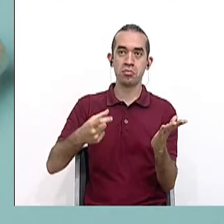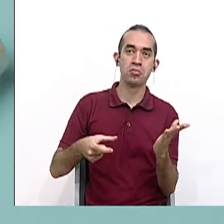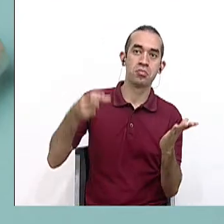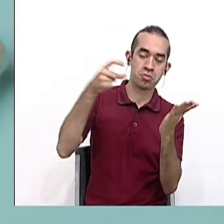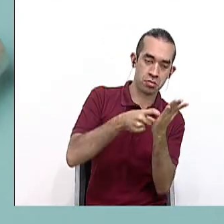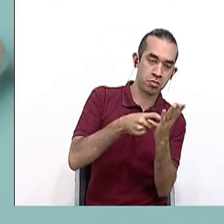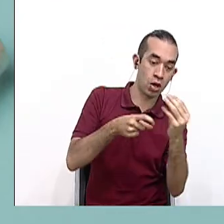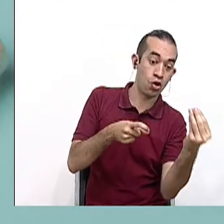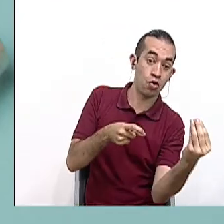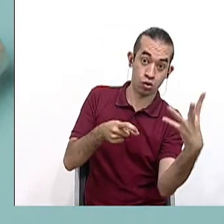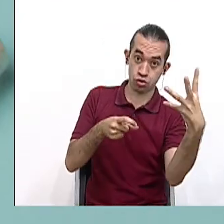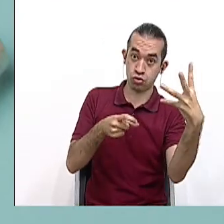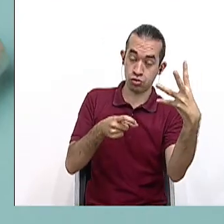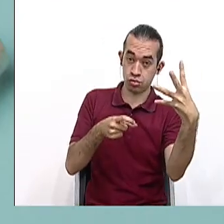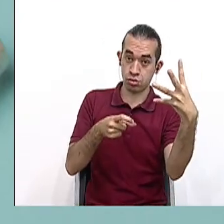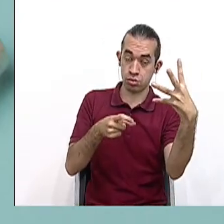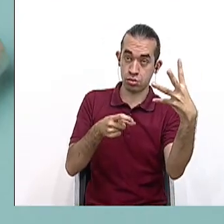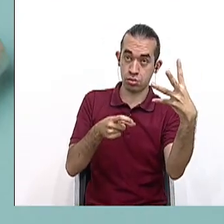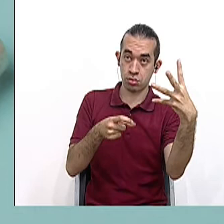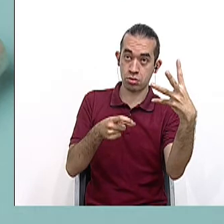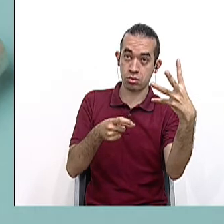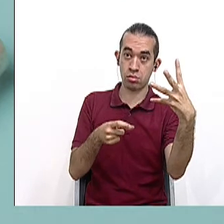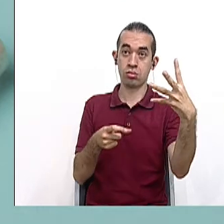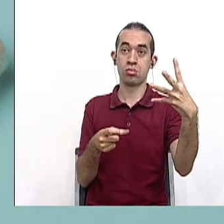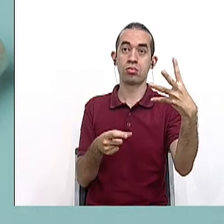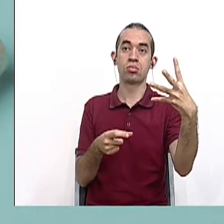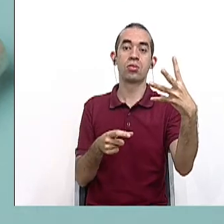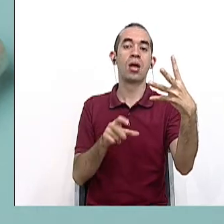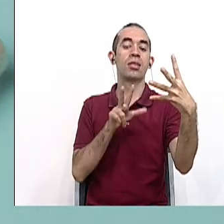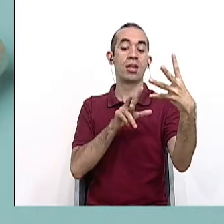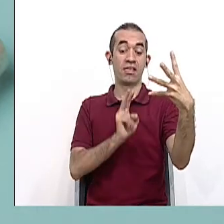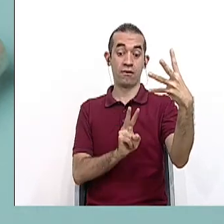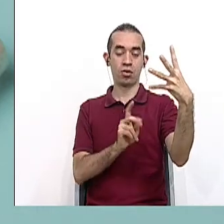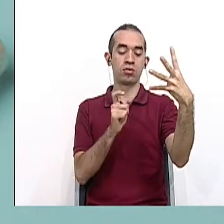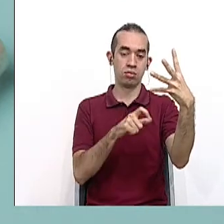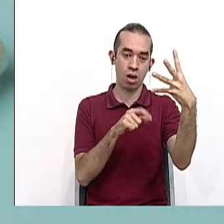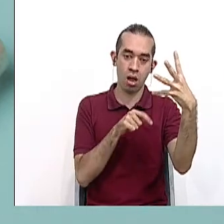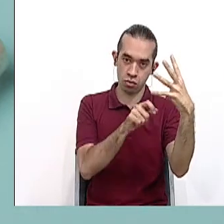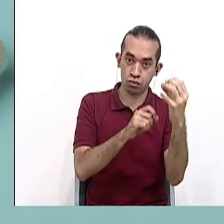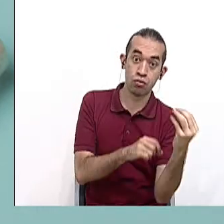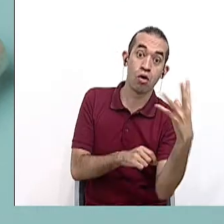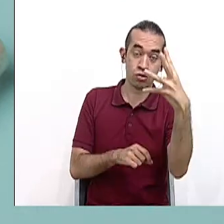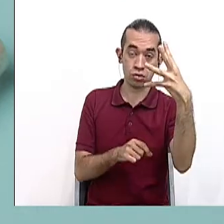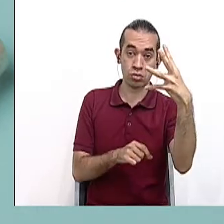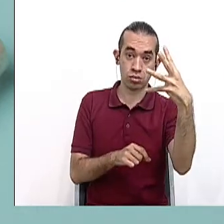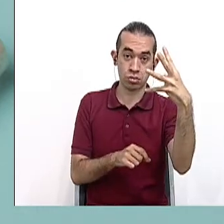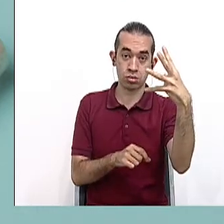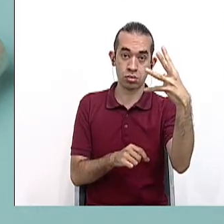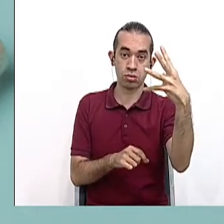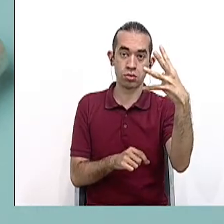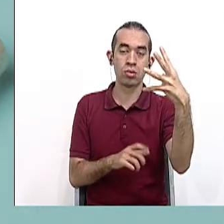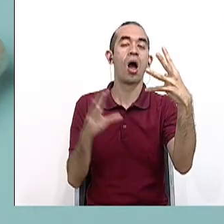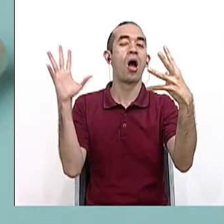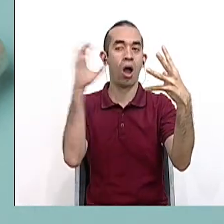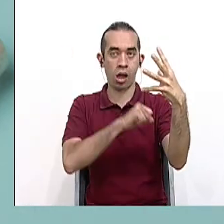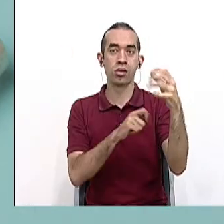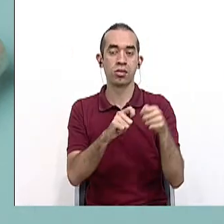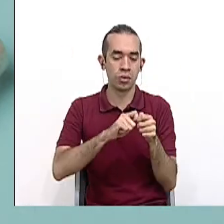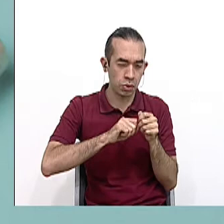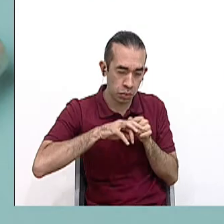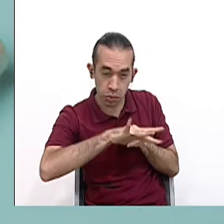una luz, ahí podríamos decir que una fuente de 3 voltios se conecta a una luz, se observa una corriente de